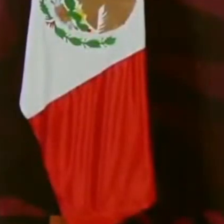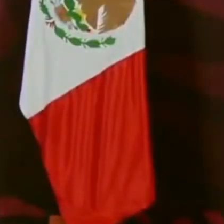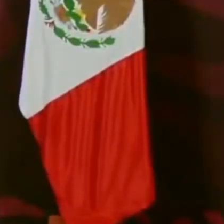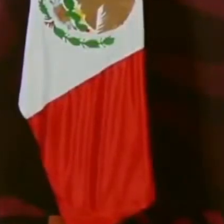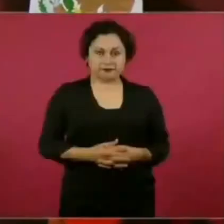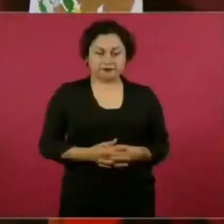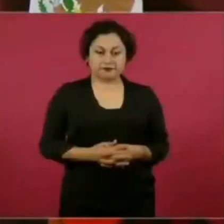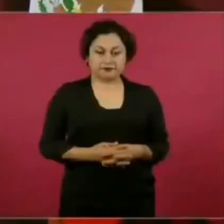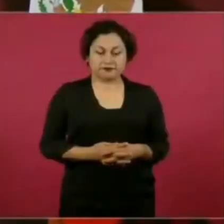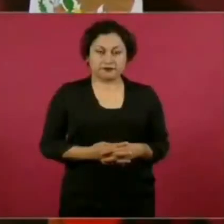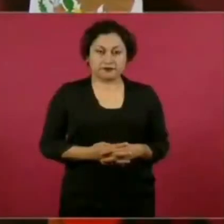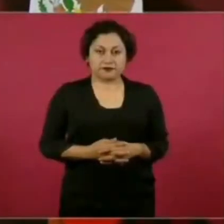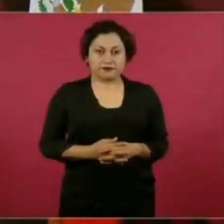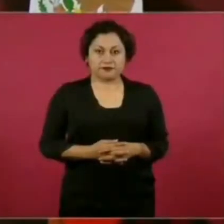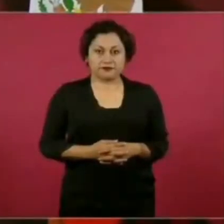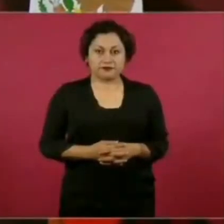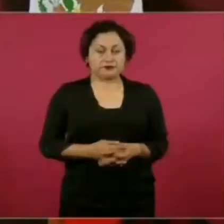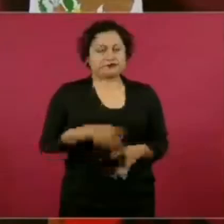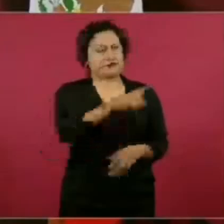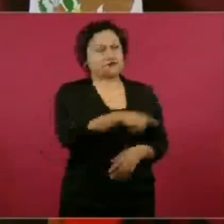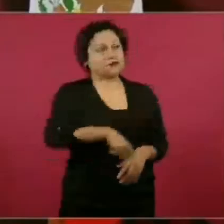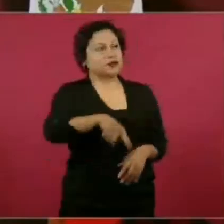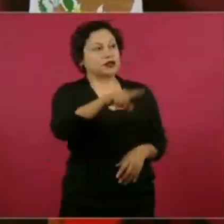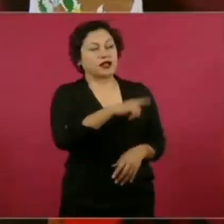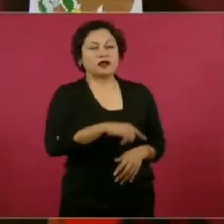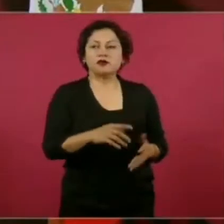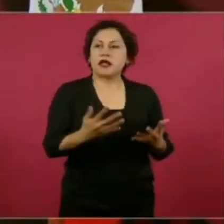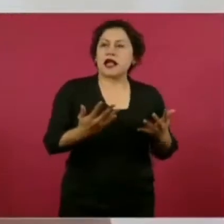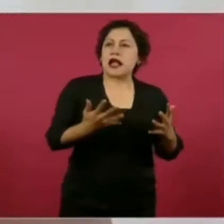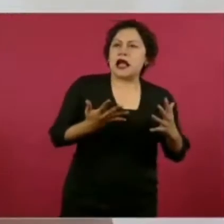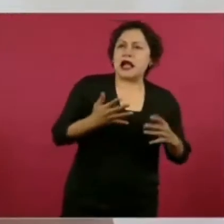le convenía al régimen y callaban como momias,